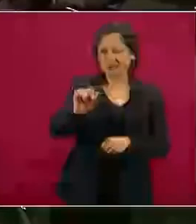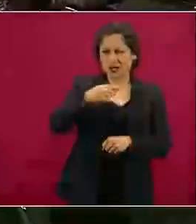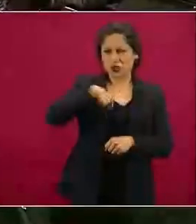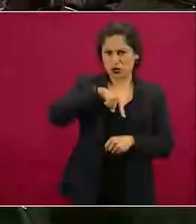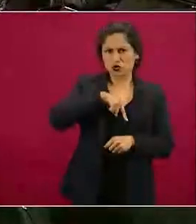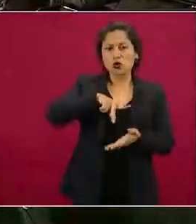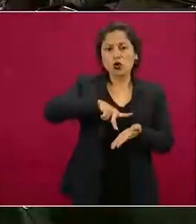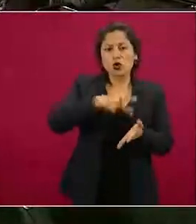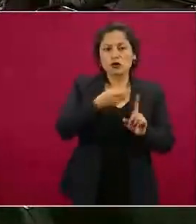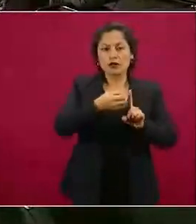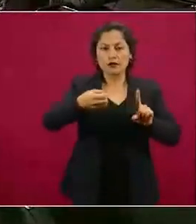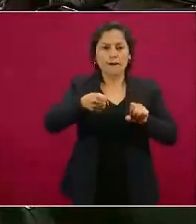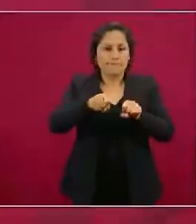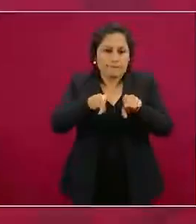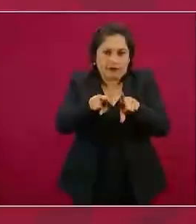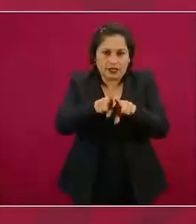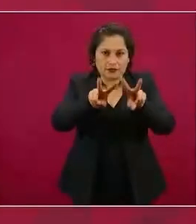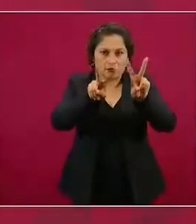de los fideicomisos,